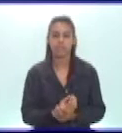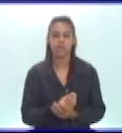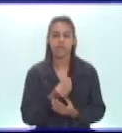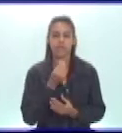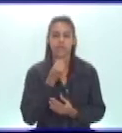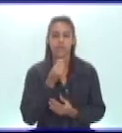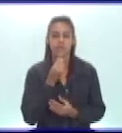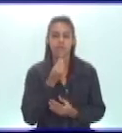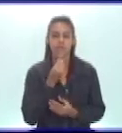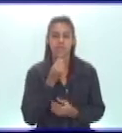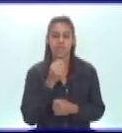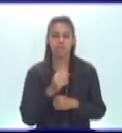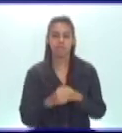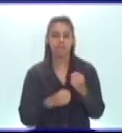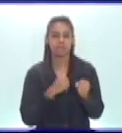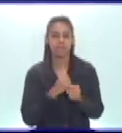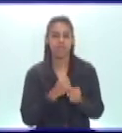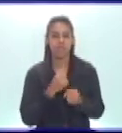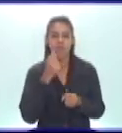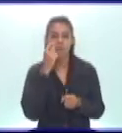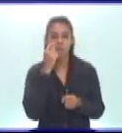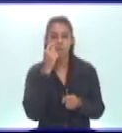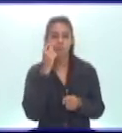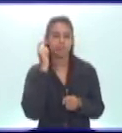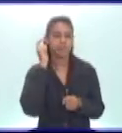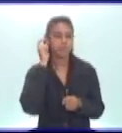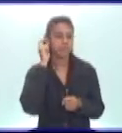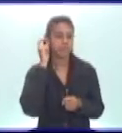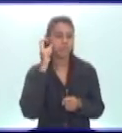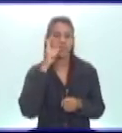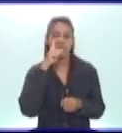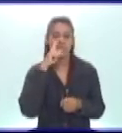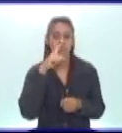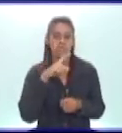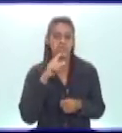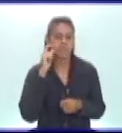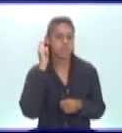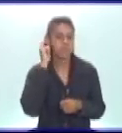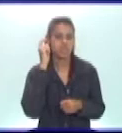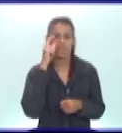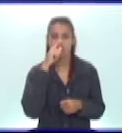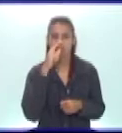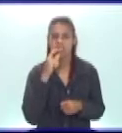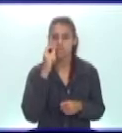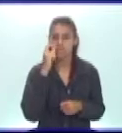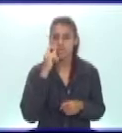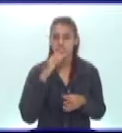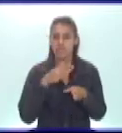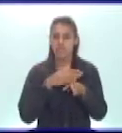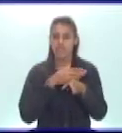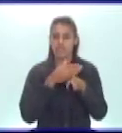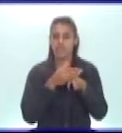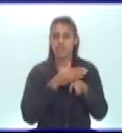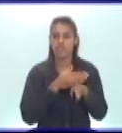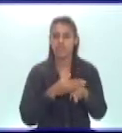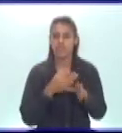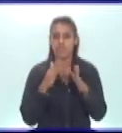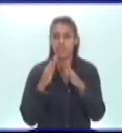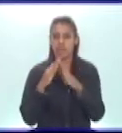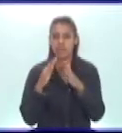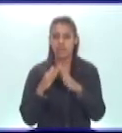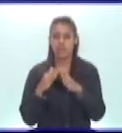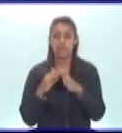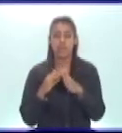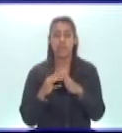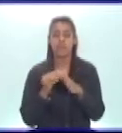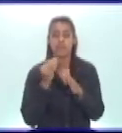de las voces del hombre, la mujer, el niño. El niño tiene que aprender a diferenciar. Y estamos en el hogar, a veces en el hogar están los abuelos,